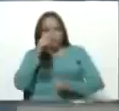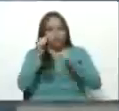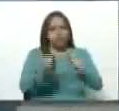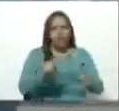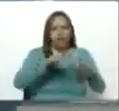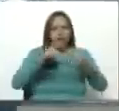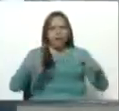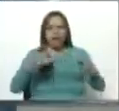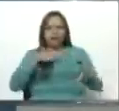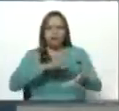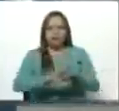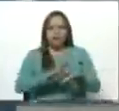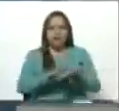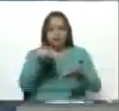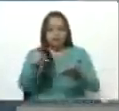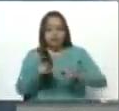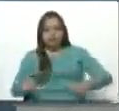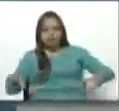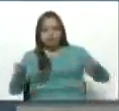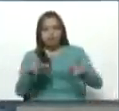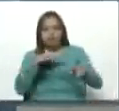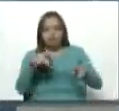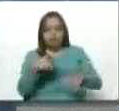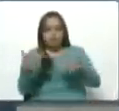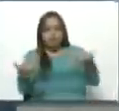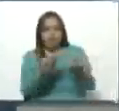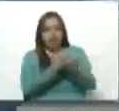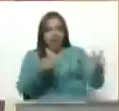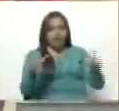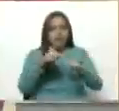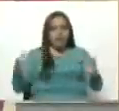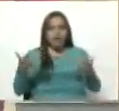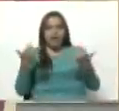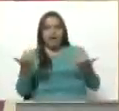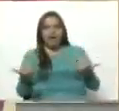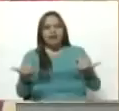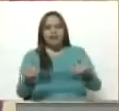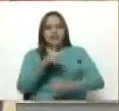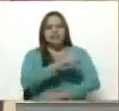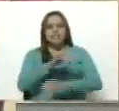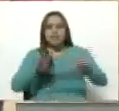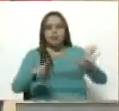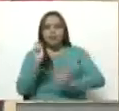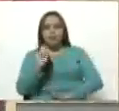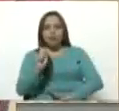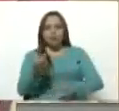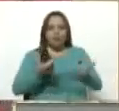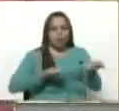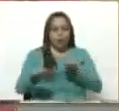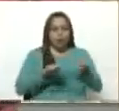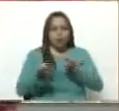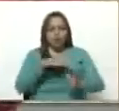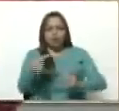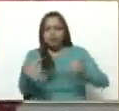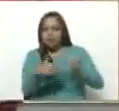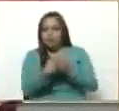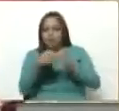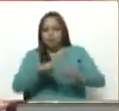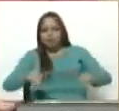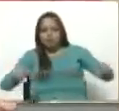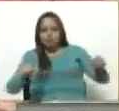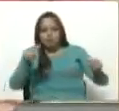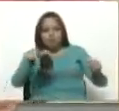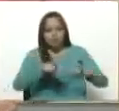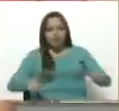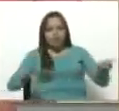la tranquilidad. Y estos espacios que nosotros hemos liberado se mantienen 19 puntos de control en todo este territorio para